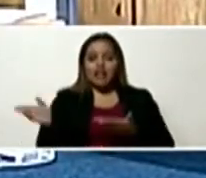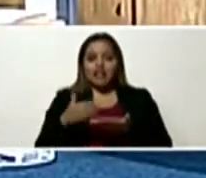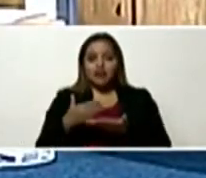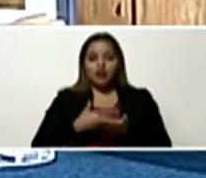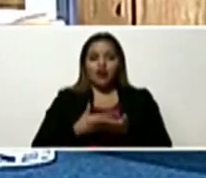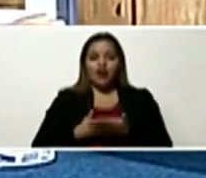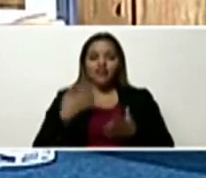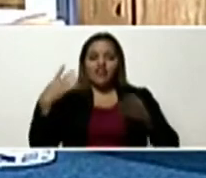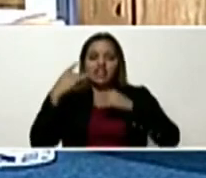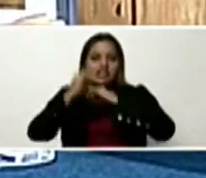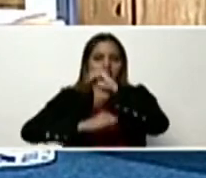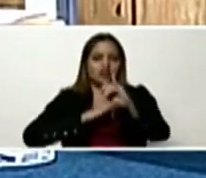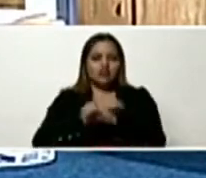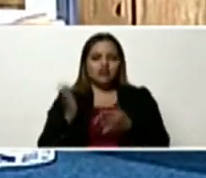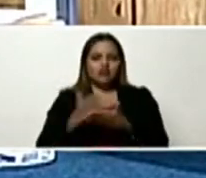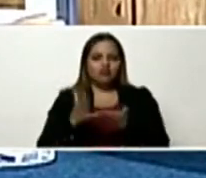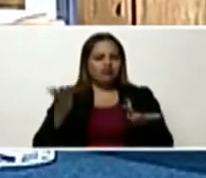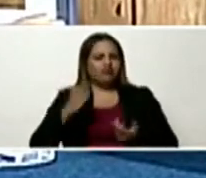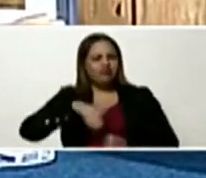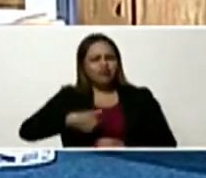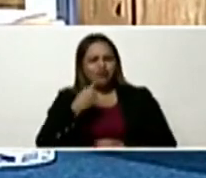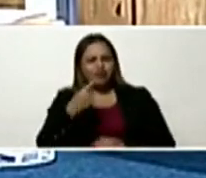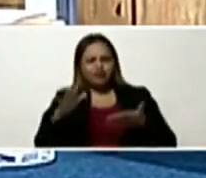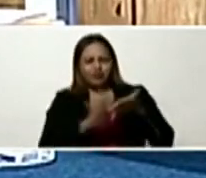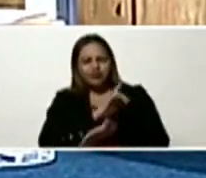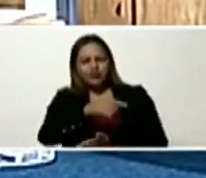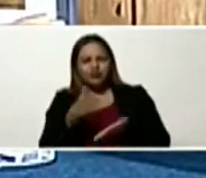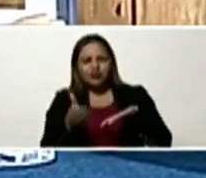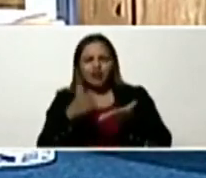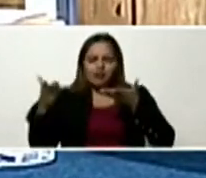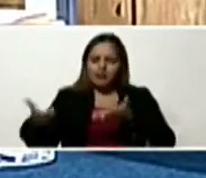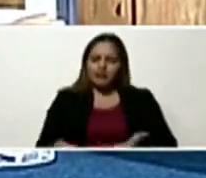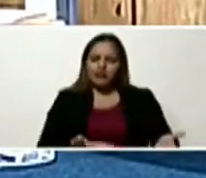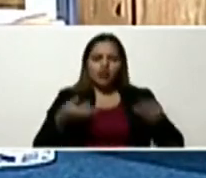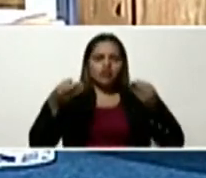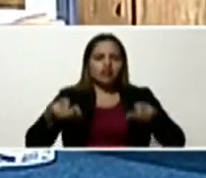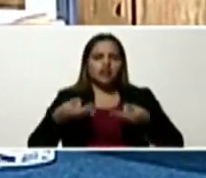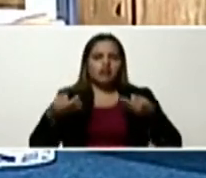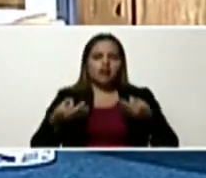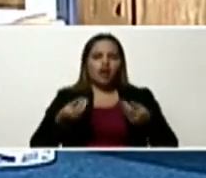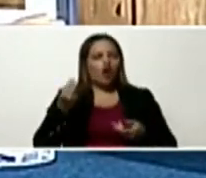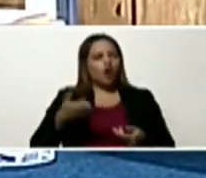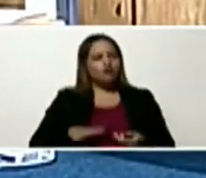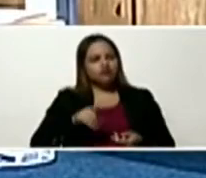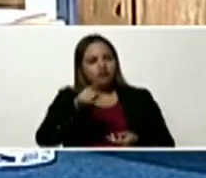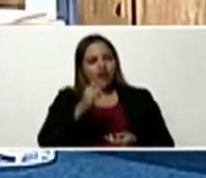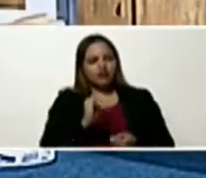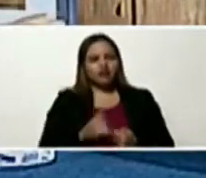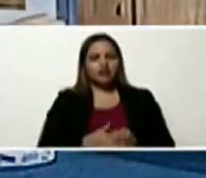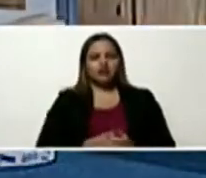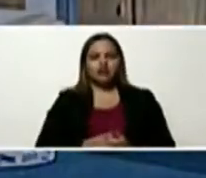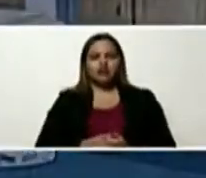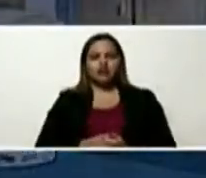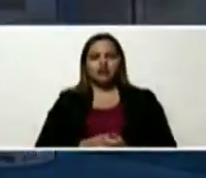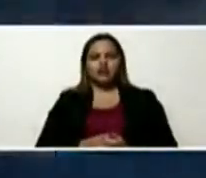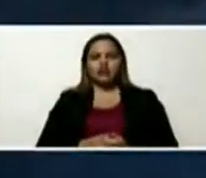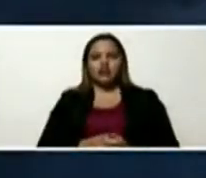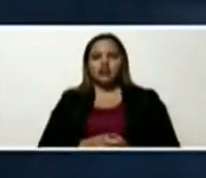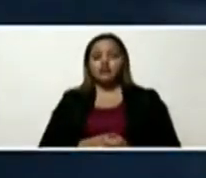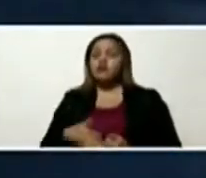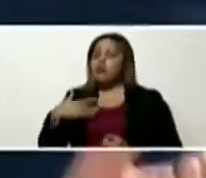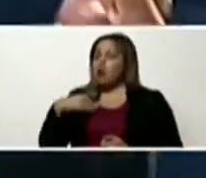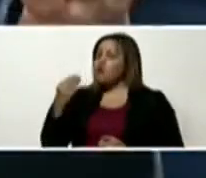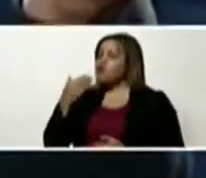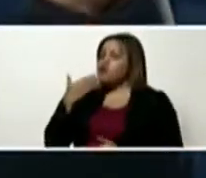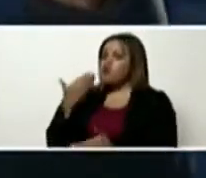Libro. ¿Qué nos puede decir del libro? Bienvenido siempre. ¿Cómo se va? Très bien, merci beaucoup.